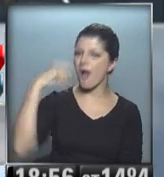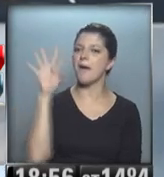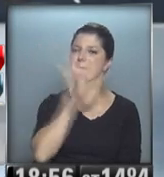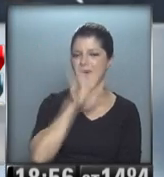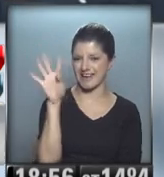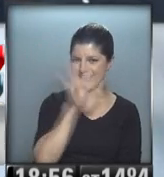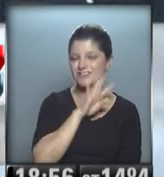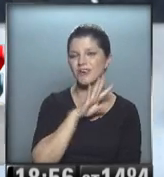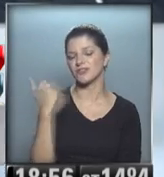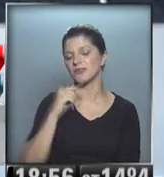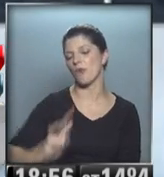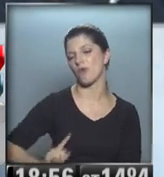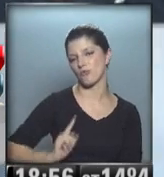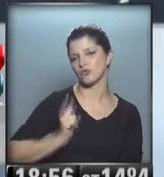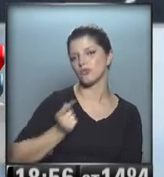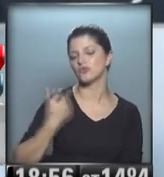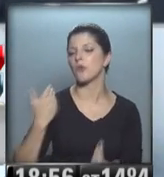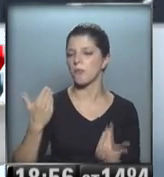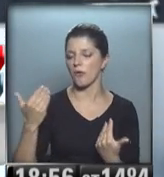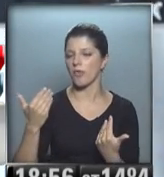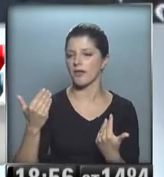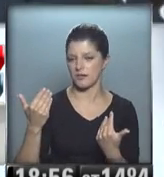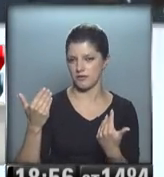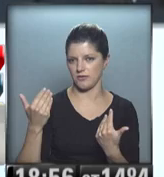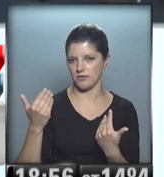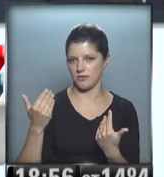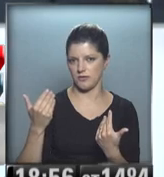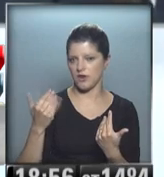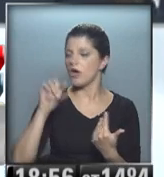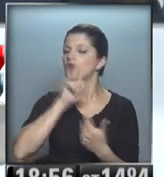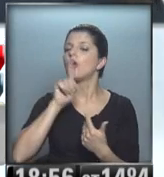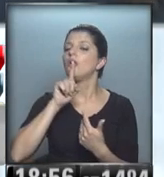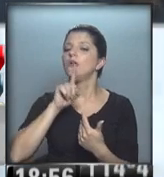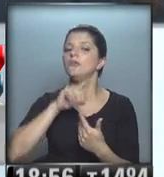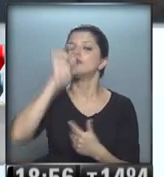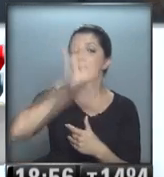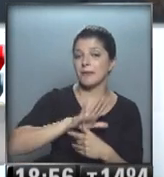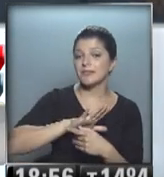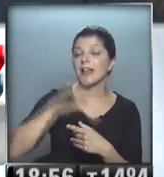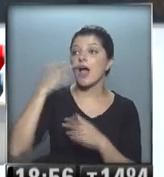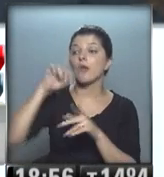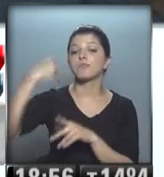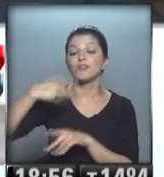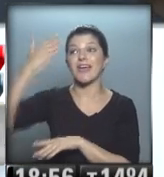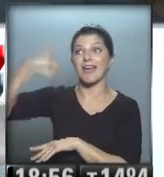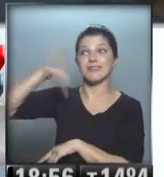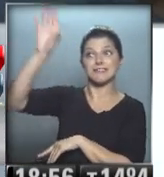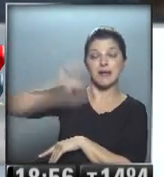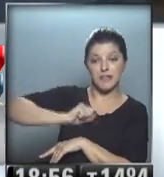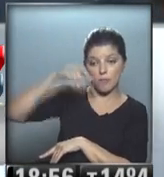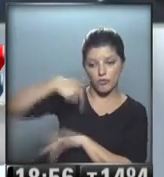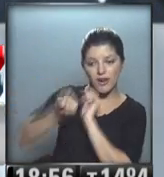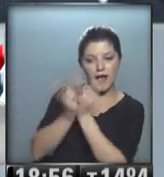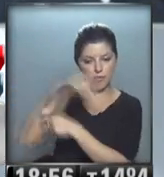que... Muy orgullosos de estar pudiendo no solamente sustituir importaciones, sino también